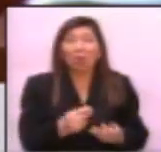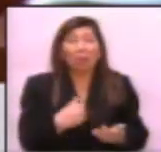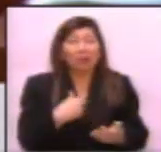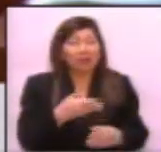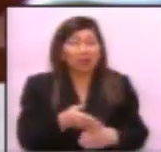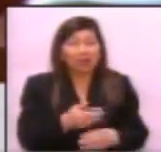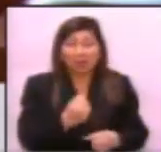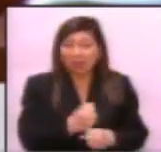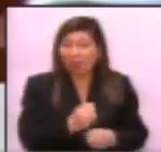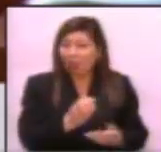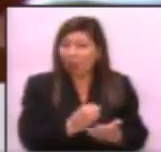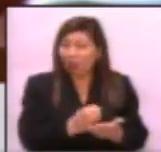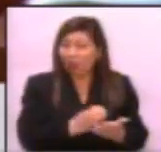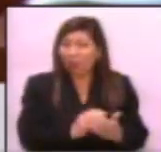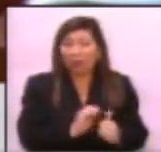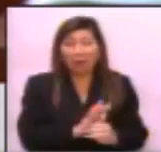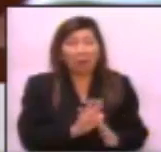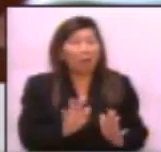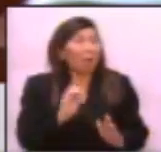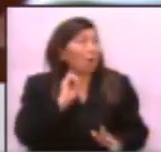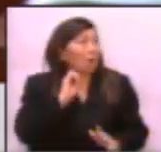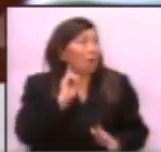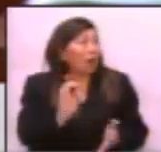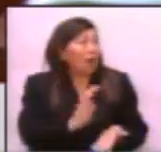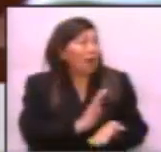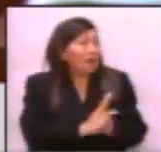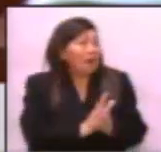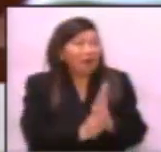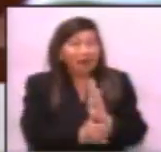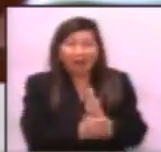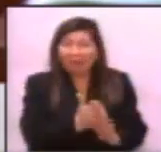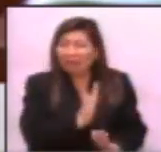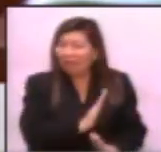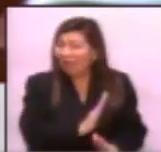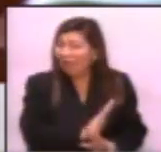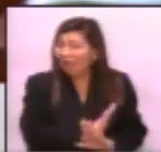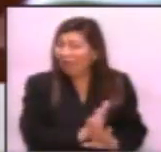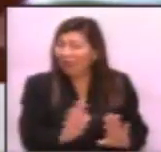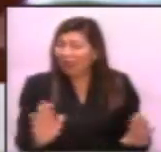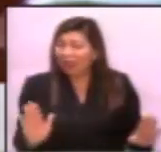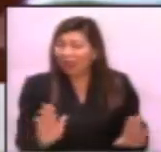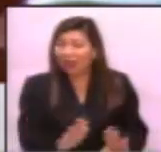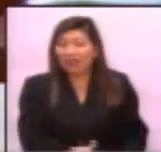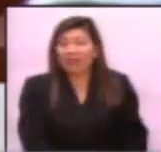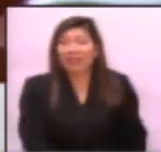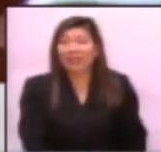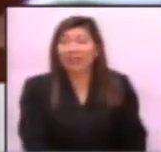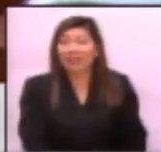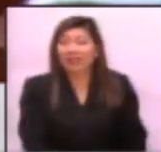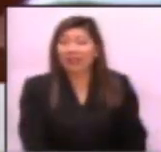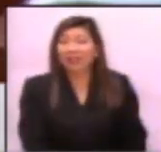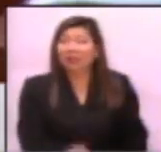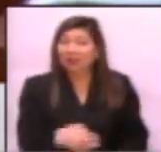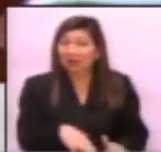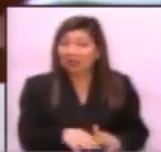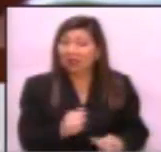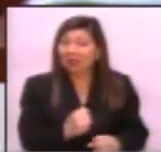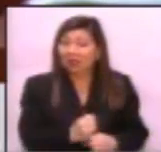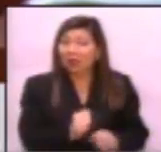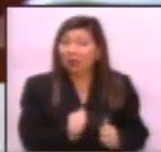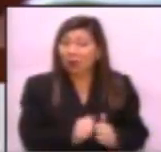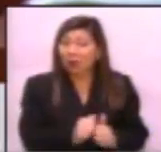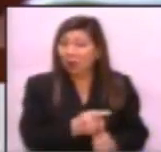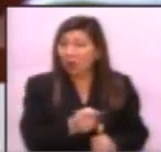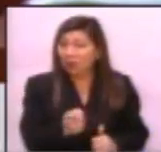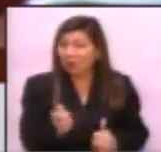pueden trabajar y contratar con historia, no les interesa un comino. No les interesa un comino. Han entrado a trabajar porque